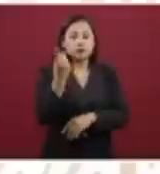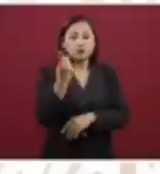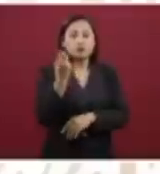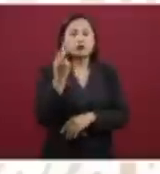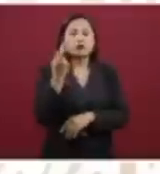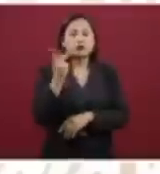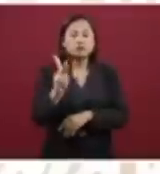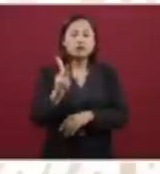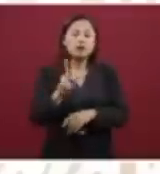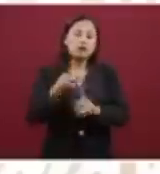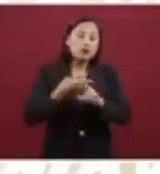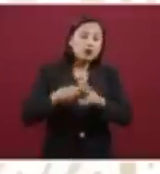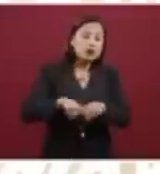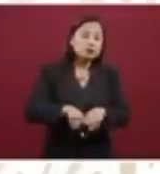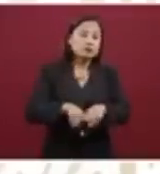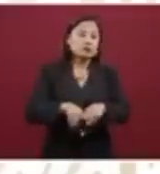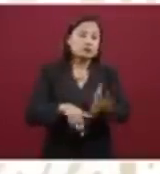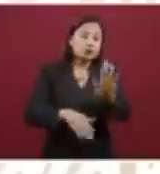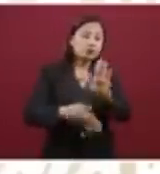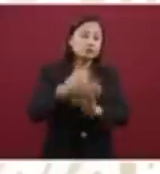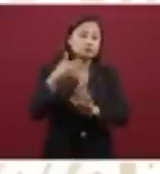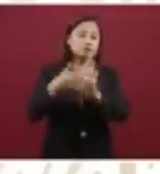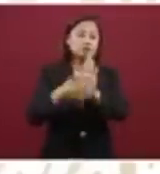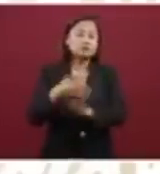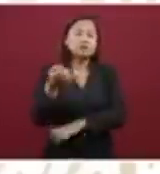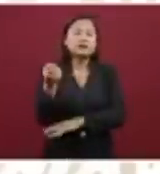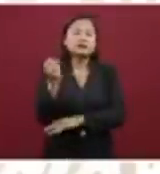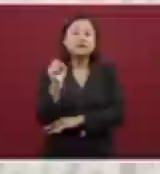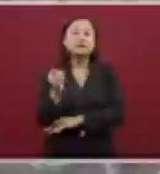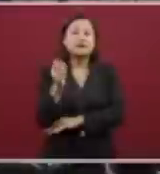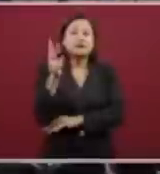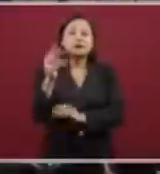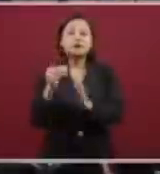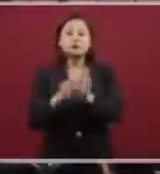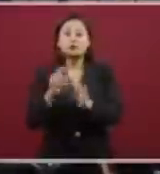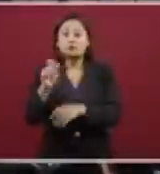sería en septiembre de 2024